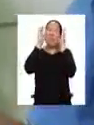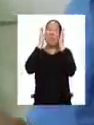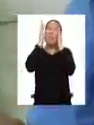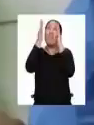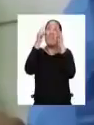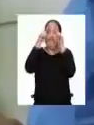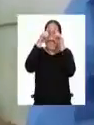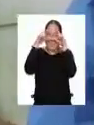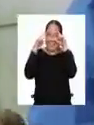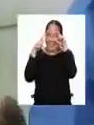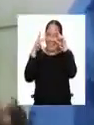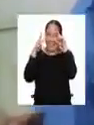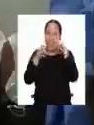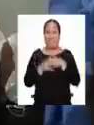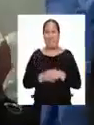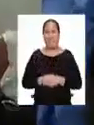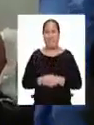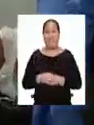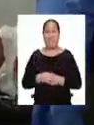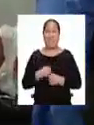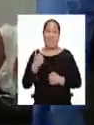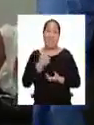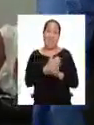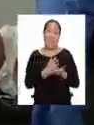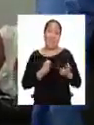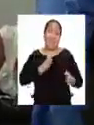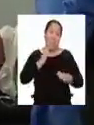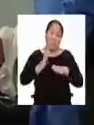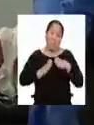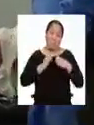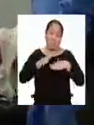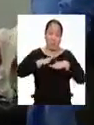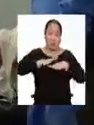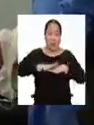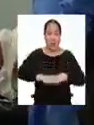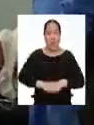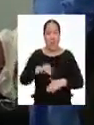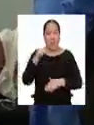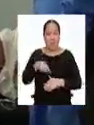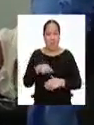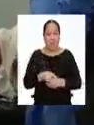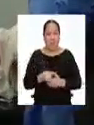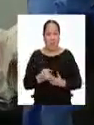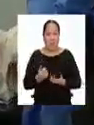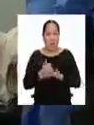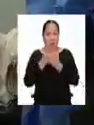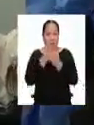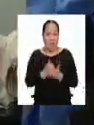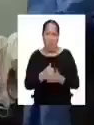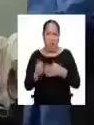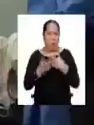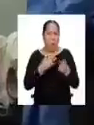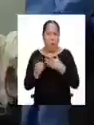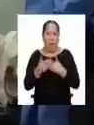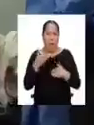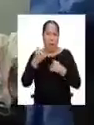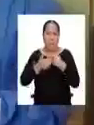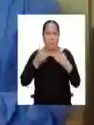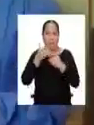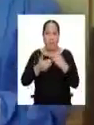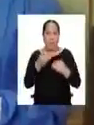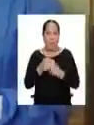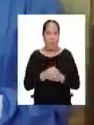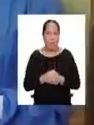observa muchísimo el apoyo, la parte emotiva. Agregado a ello, el procedimiento, en el caso de cualquier tipo de procedimiento, viendo que el niño